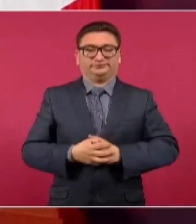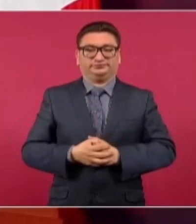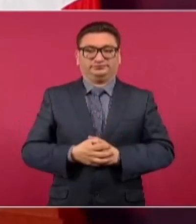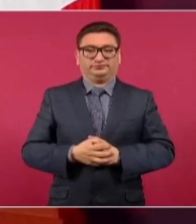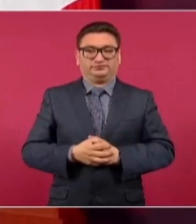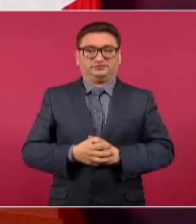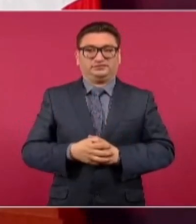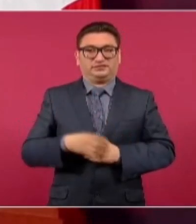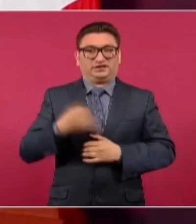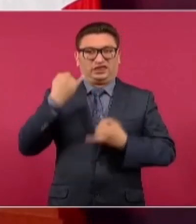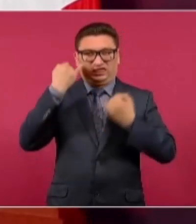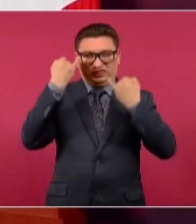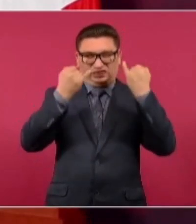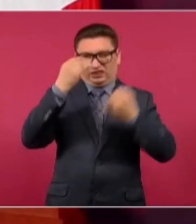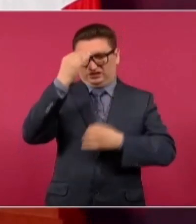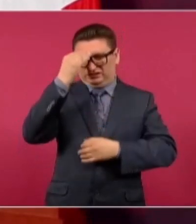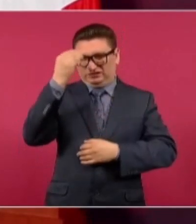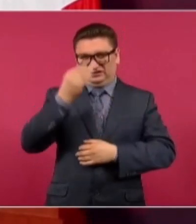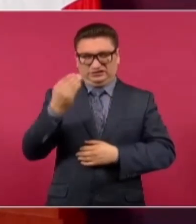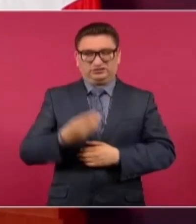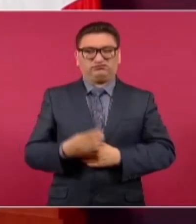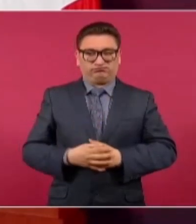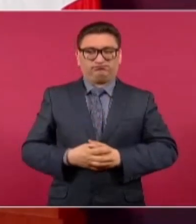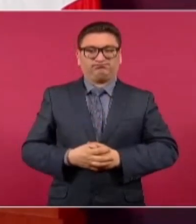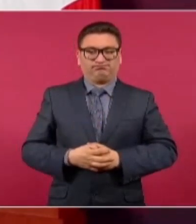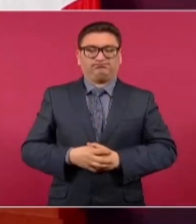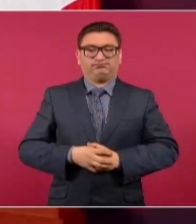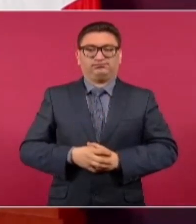muy perversas, por cierto,